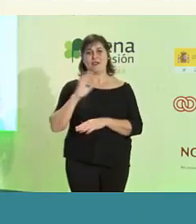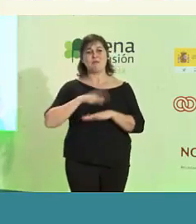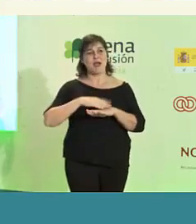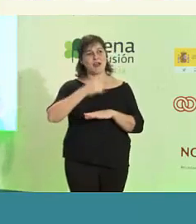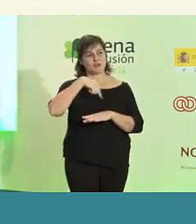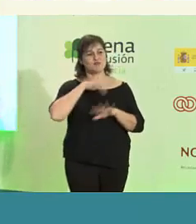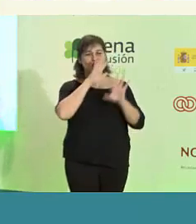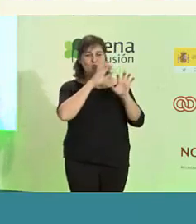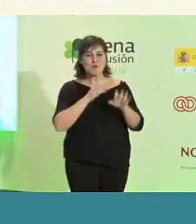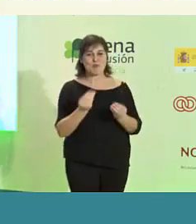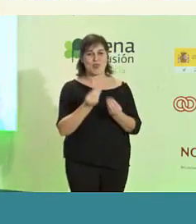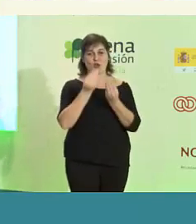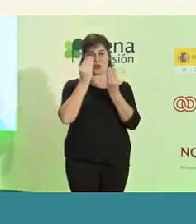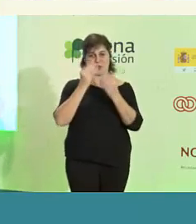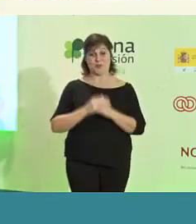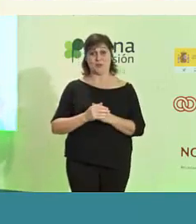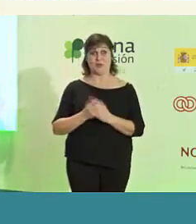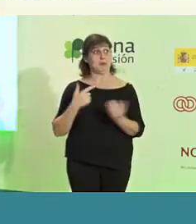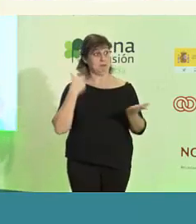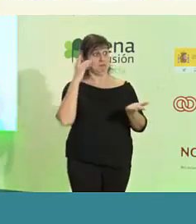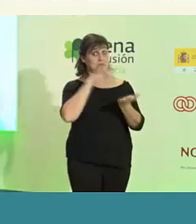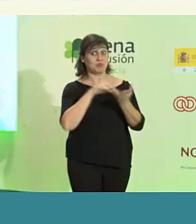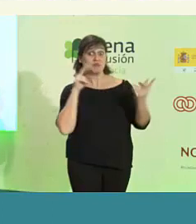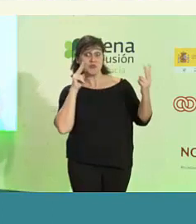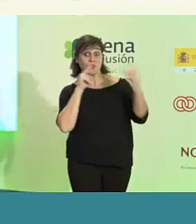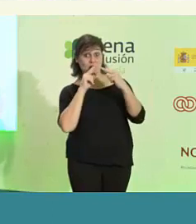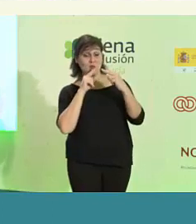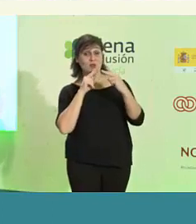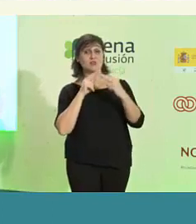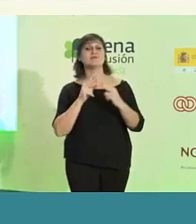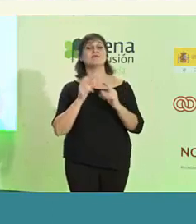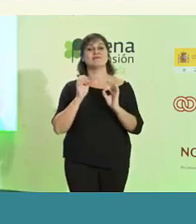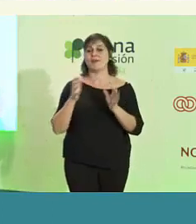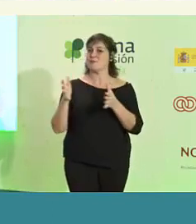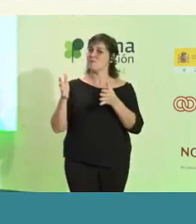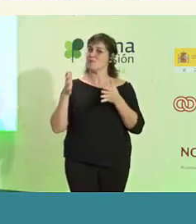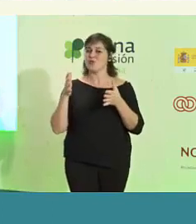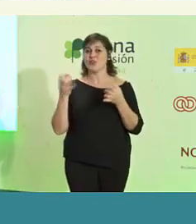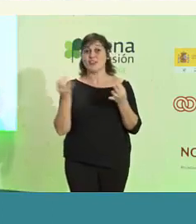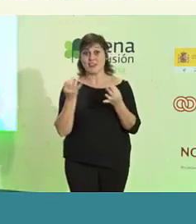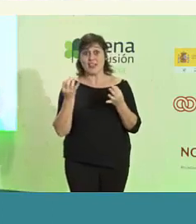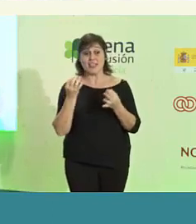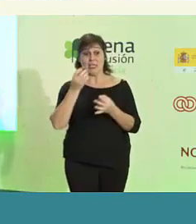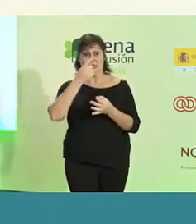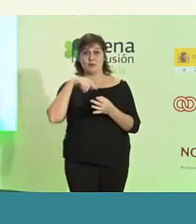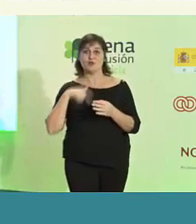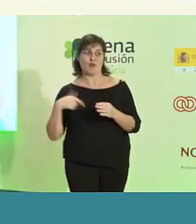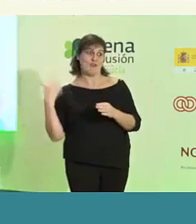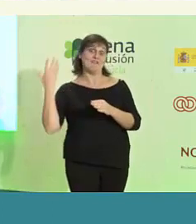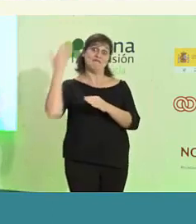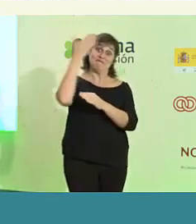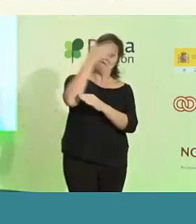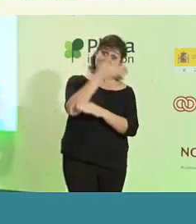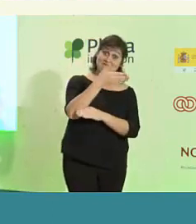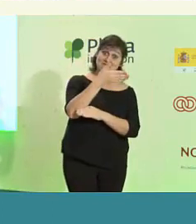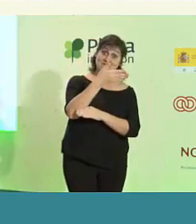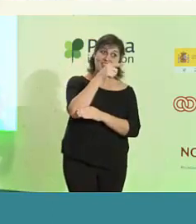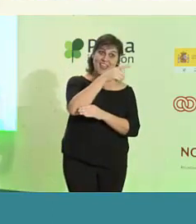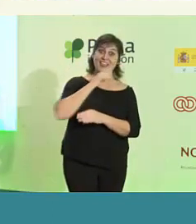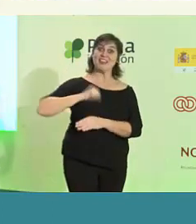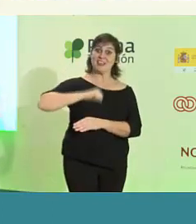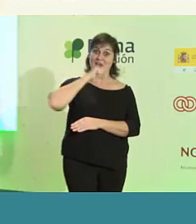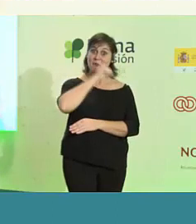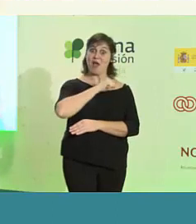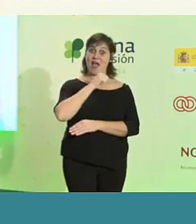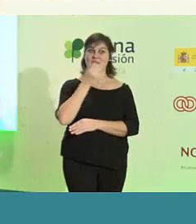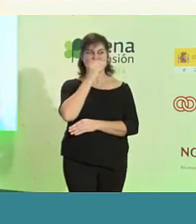mejor. La próxima vez que nos veamos nos encantaría, por supuesto, que fuese ahí en Taiwán. Qué mejor forma que